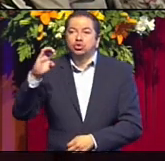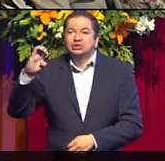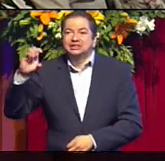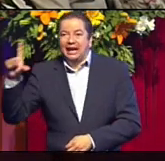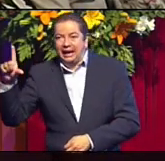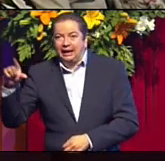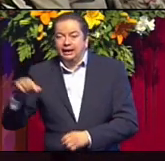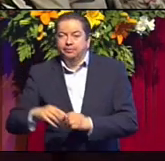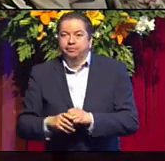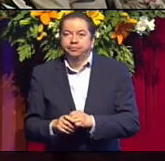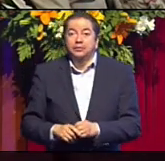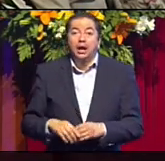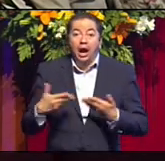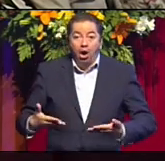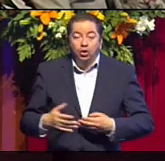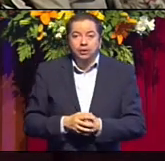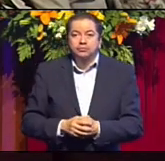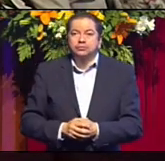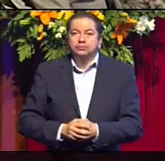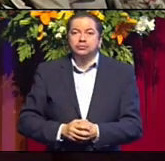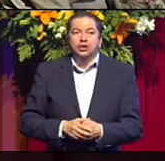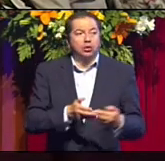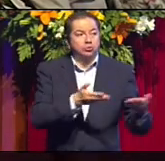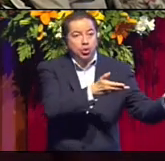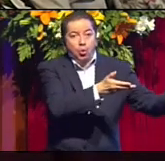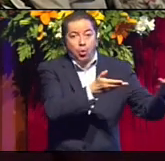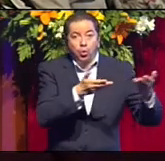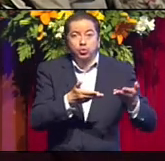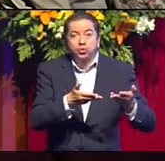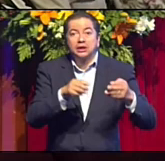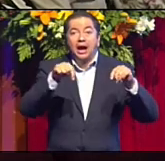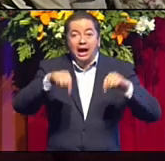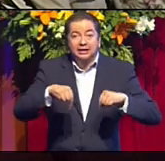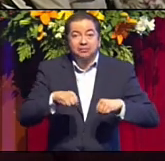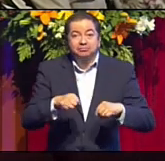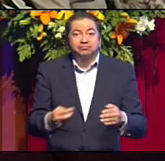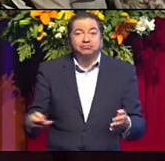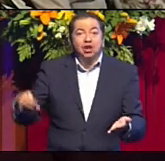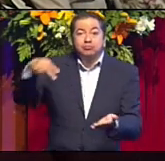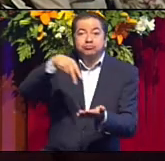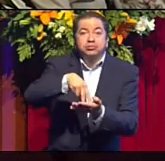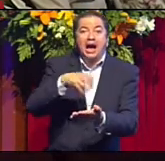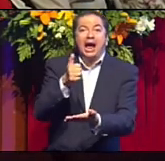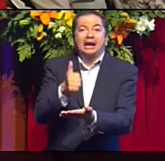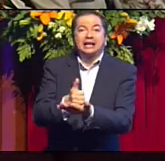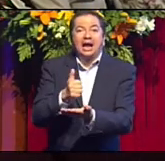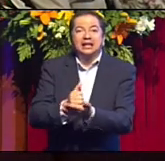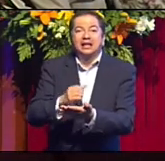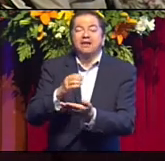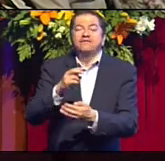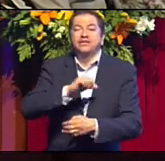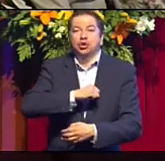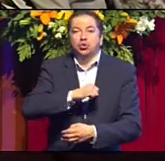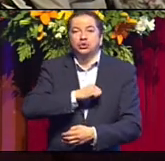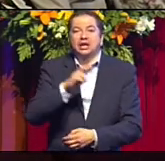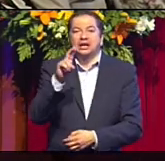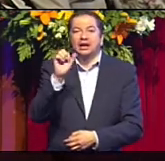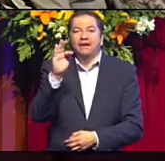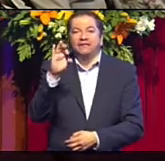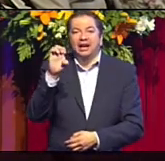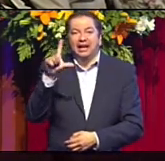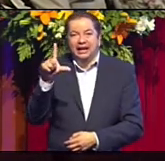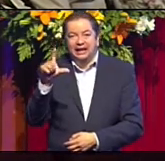www.municipalidadvicuna.cl. A continuación, dejamos con ustedes en este escenario al alcalde de Vicuña, Rafael